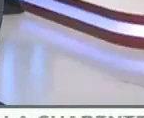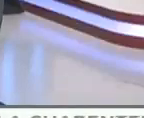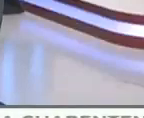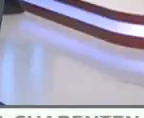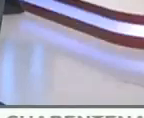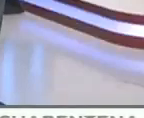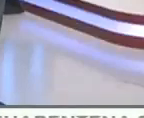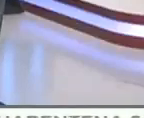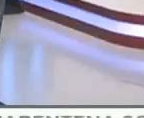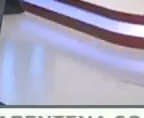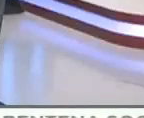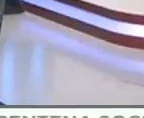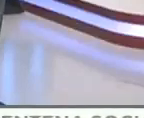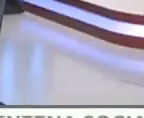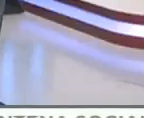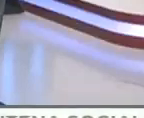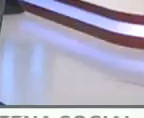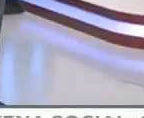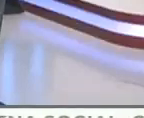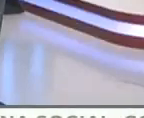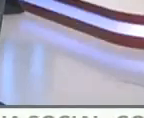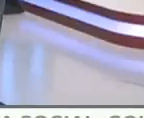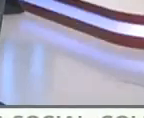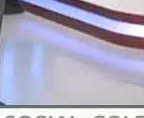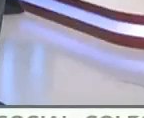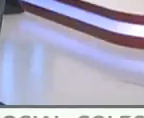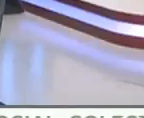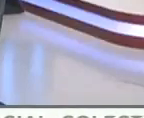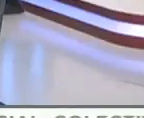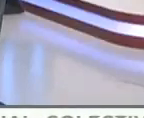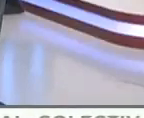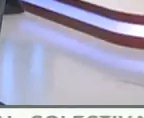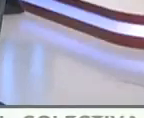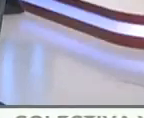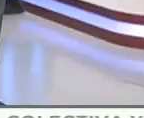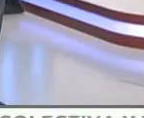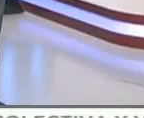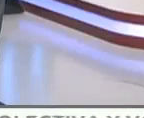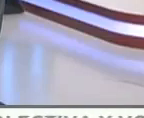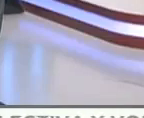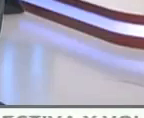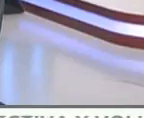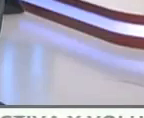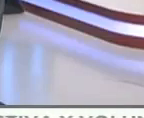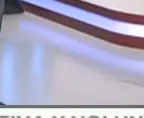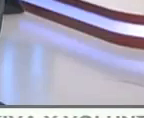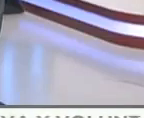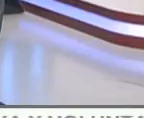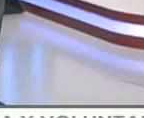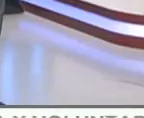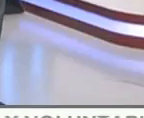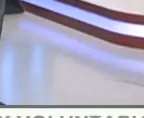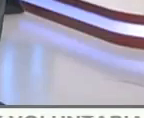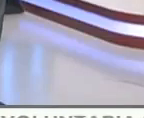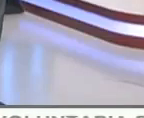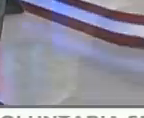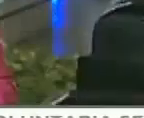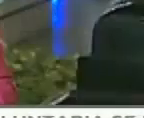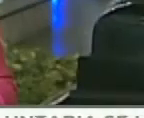Feliz noche para todo el pueblo de Venezuela. Información de último minuto, Palacio de Miraflores, con nuestra compañera Indira López. Adelante, Indira, feliz